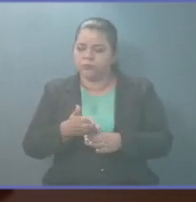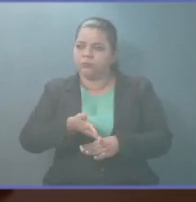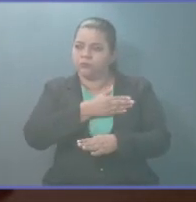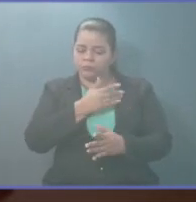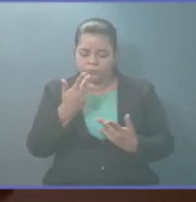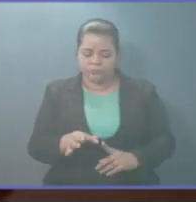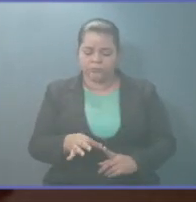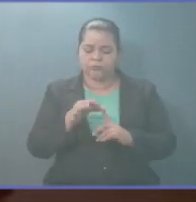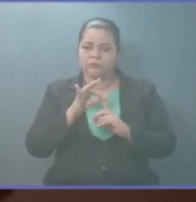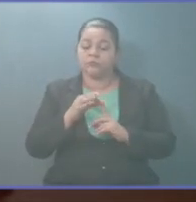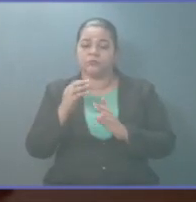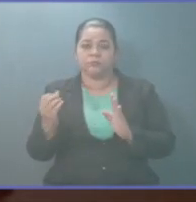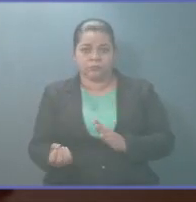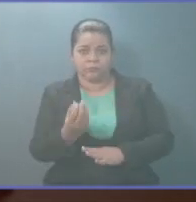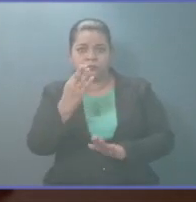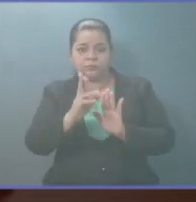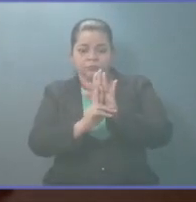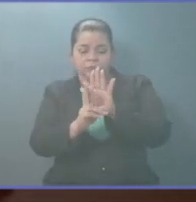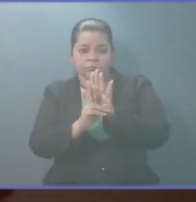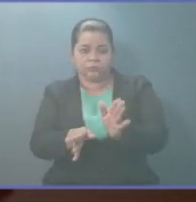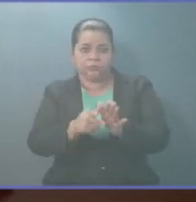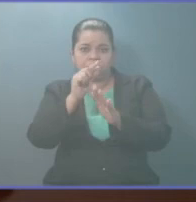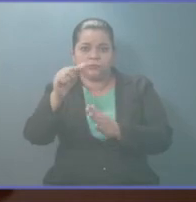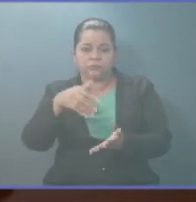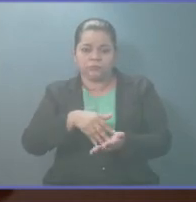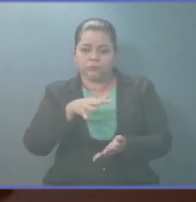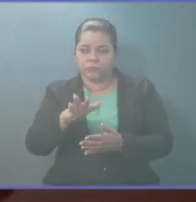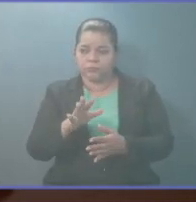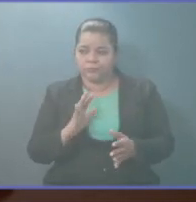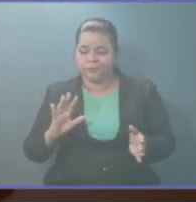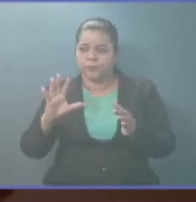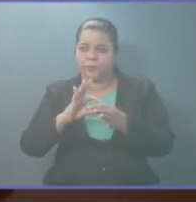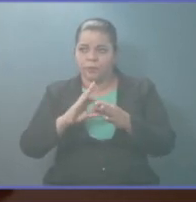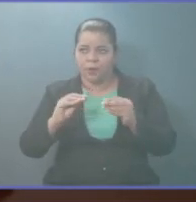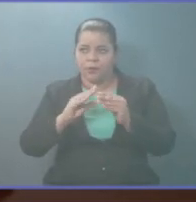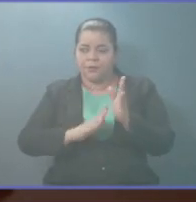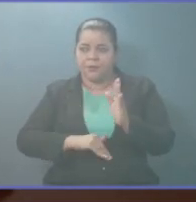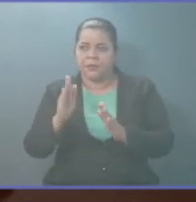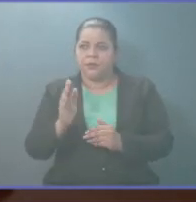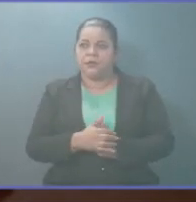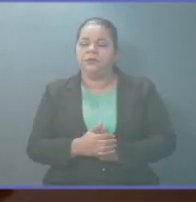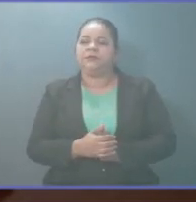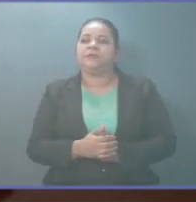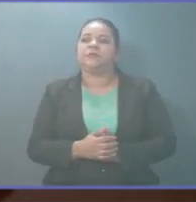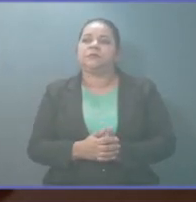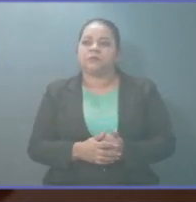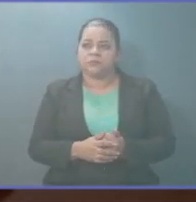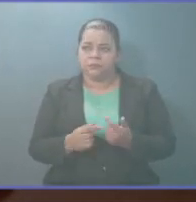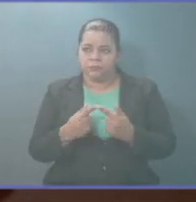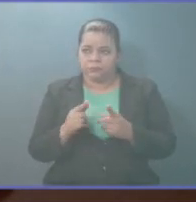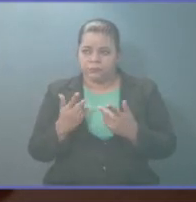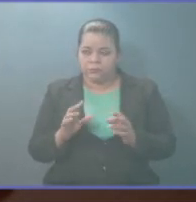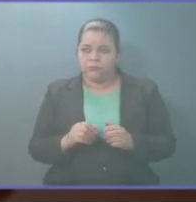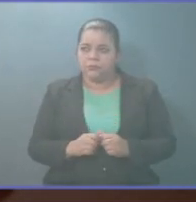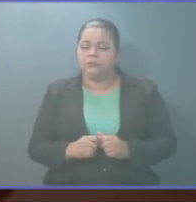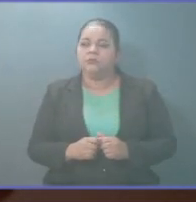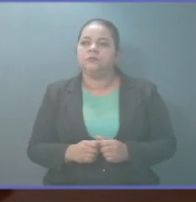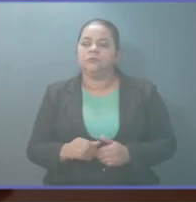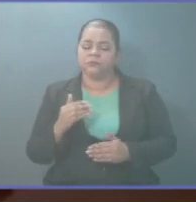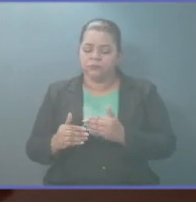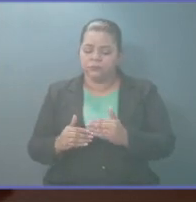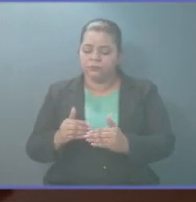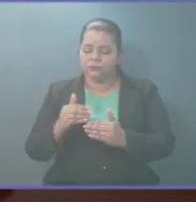Lo perjuicios sustituye. a favor de la persona agraviada que deba pagar el infractor. Yo no sé